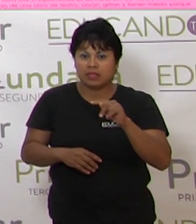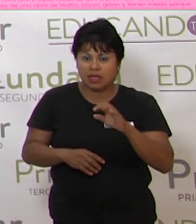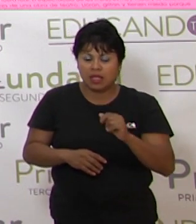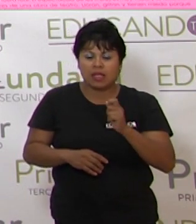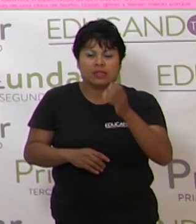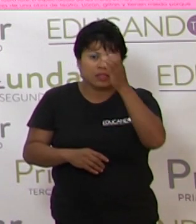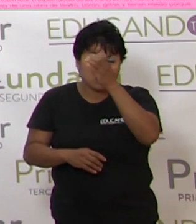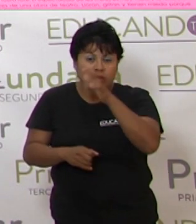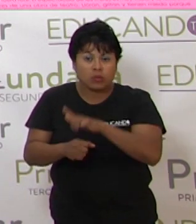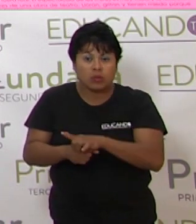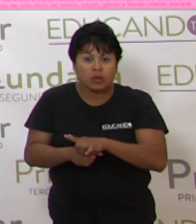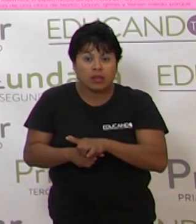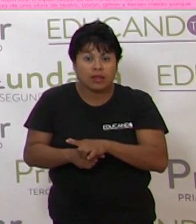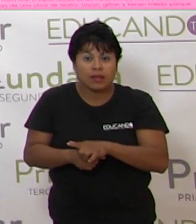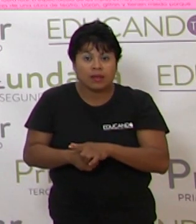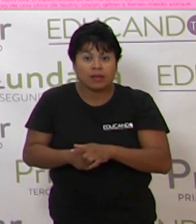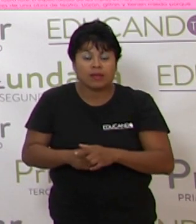cultura